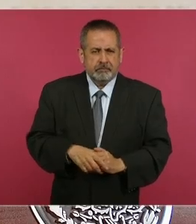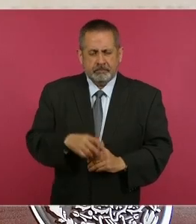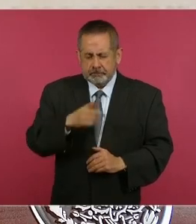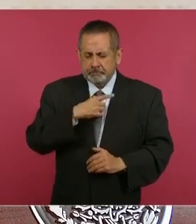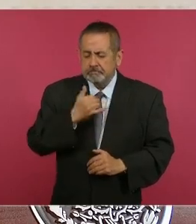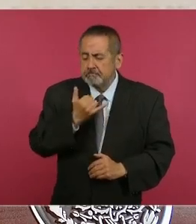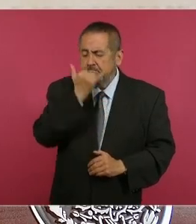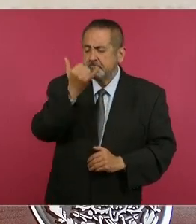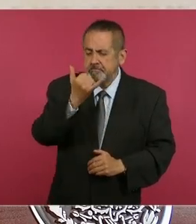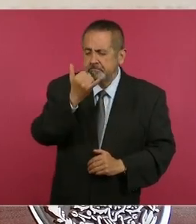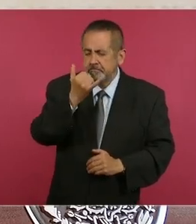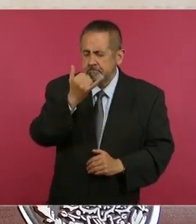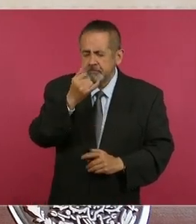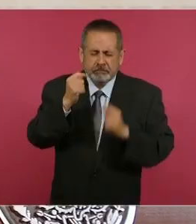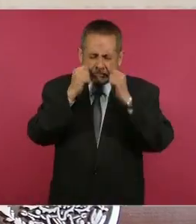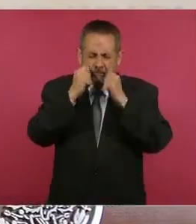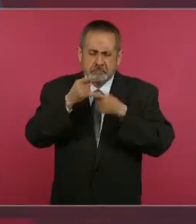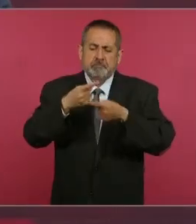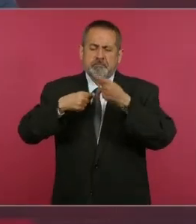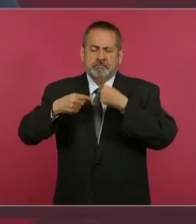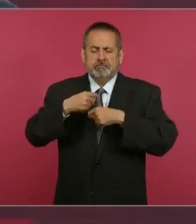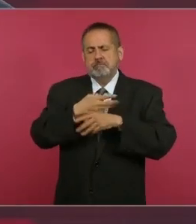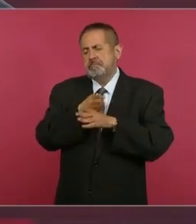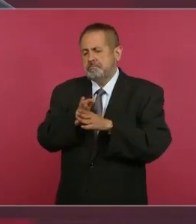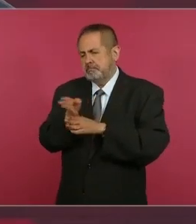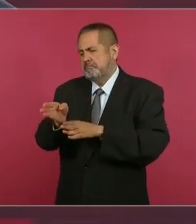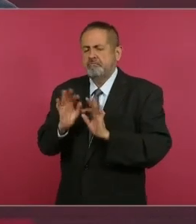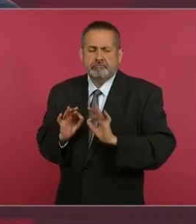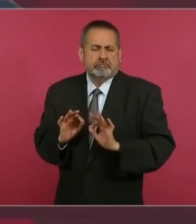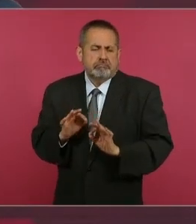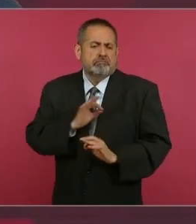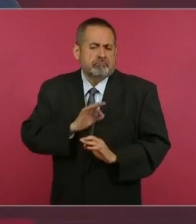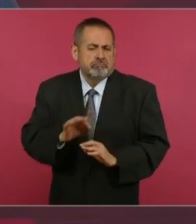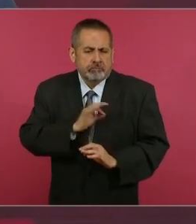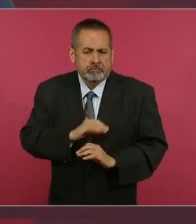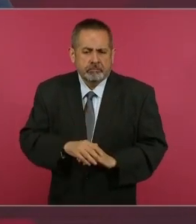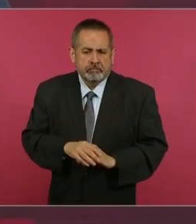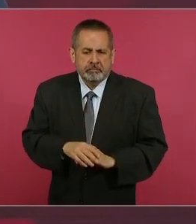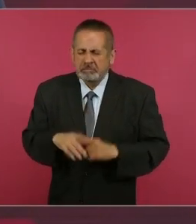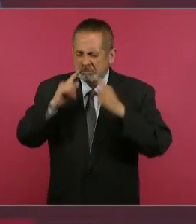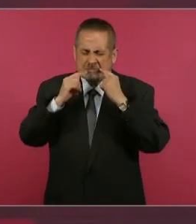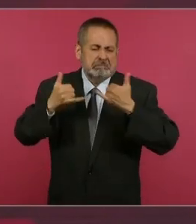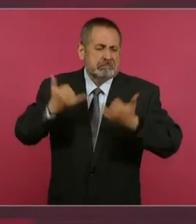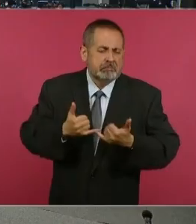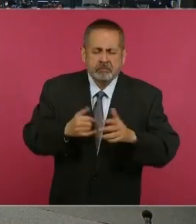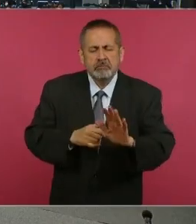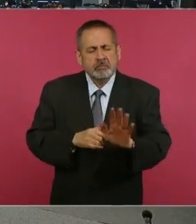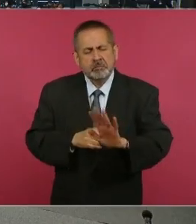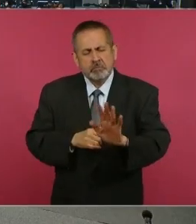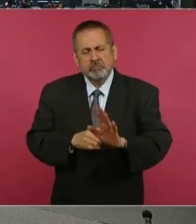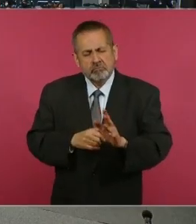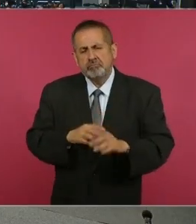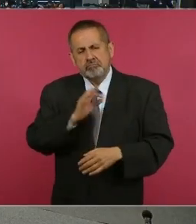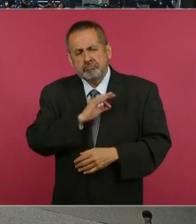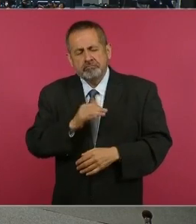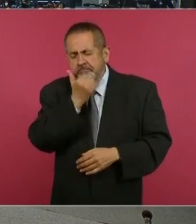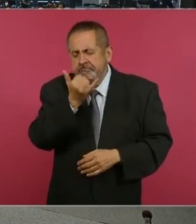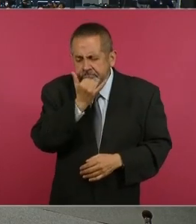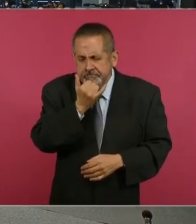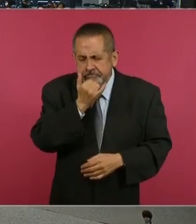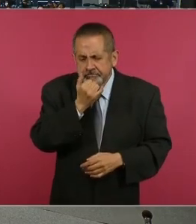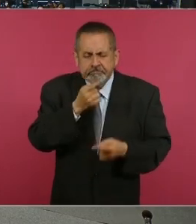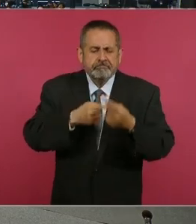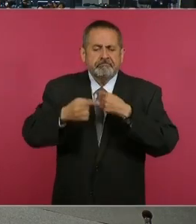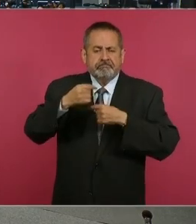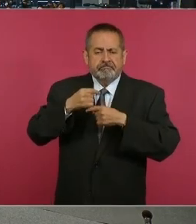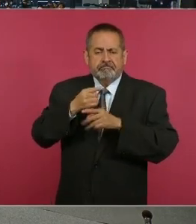rectificar y no caer en la autocomplacencia. Eso es. Y qué